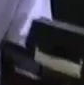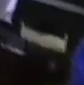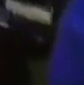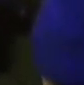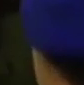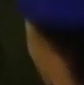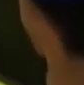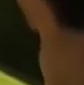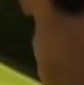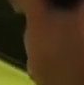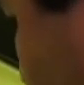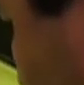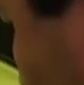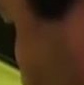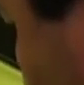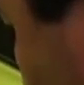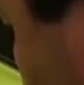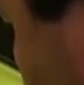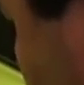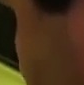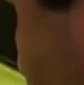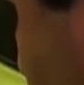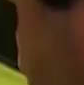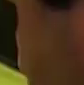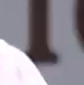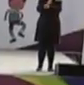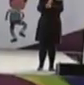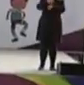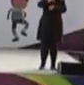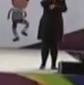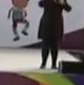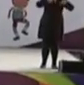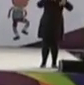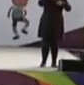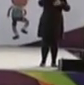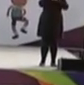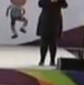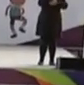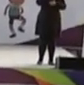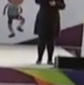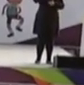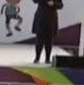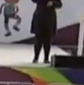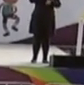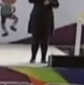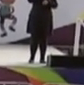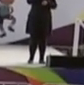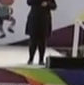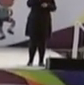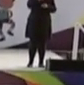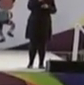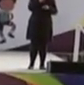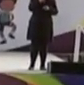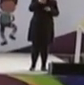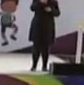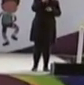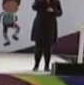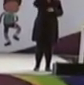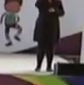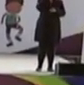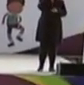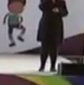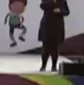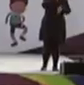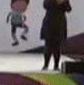Este beneficio también se otorgará a personas de la tercera edad. Aquí En Guerrero, todos